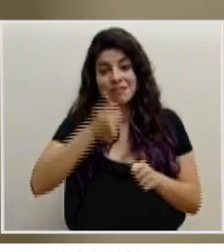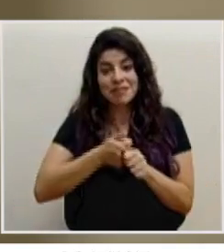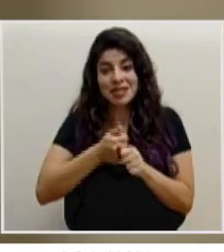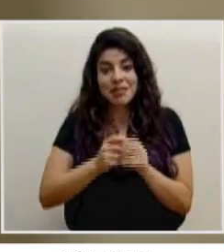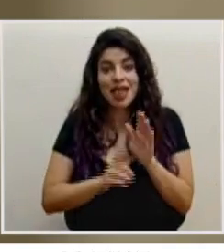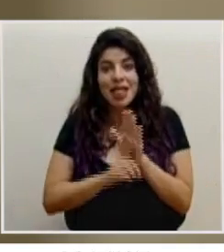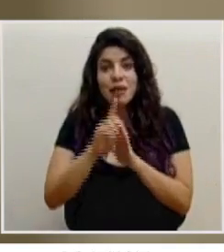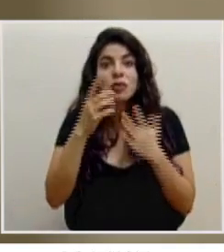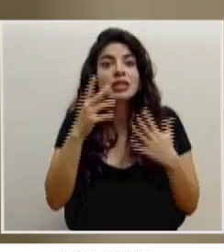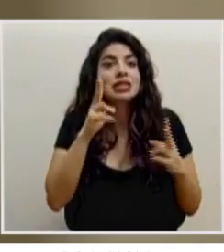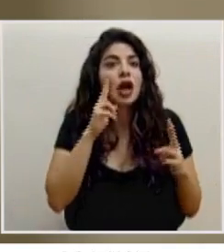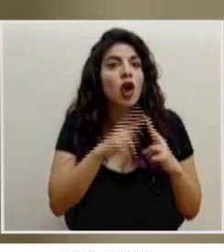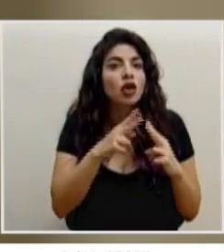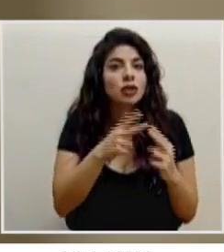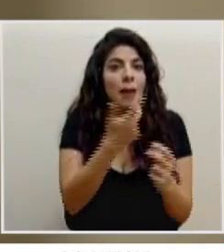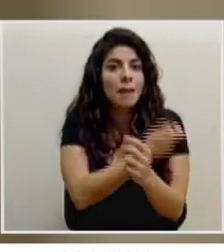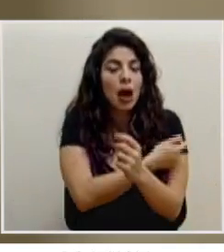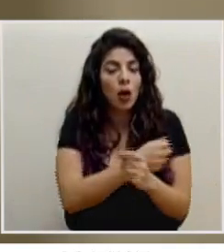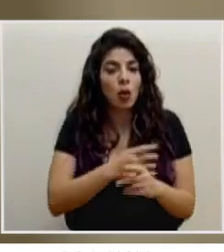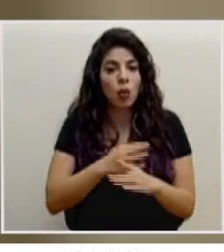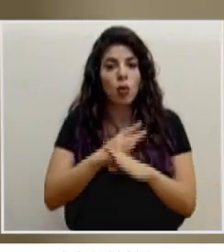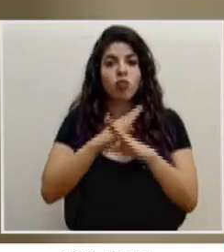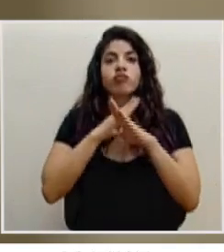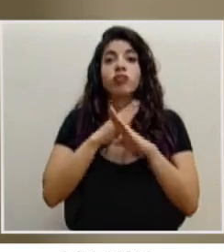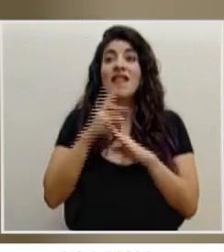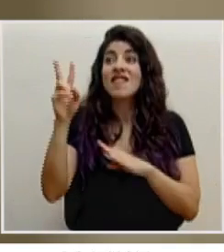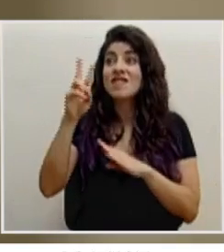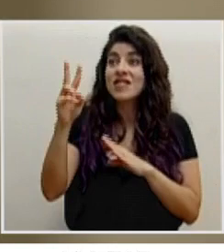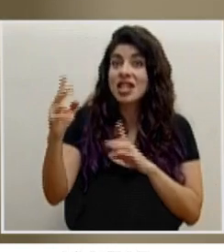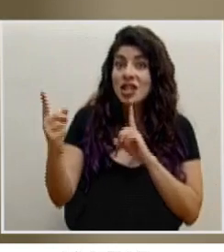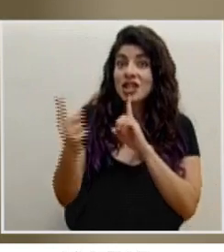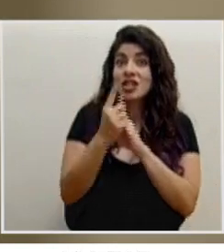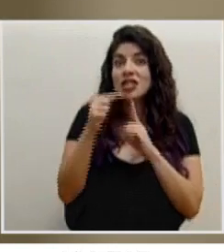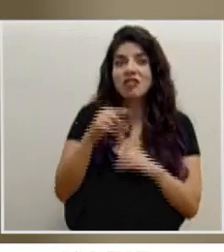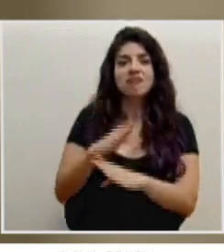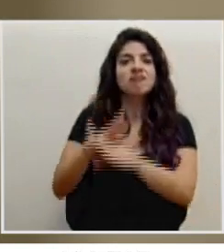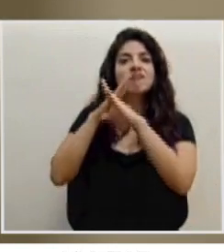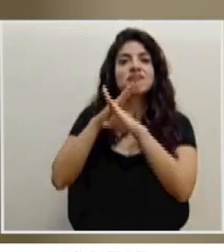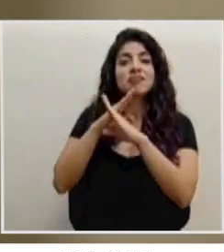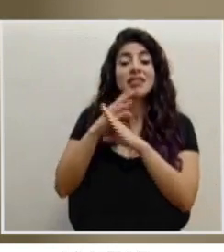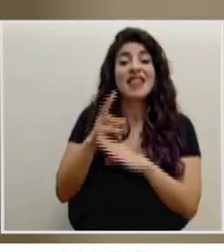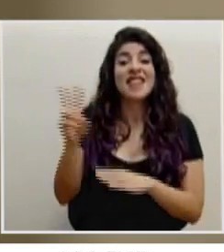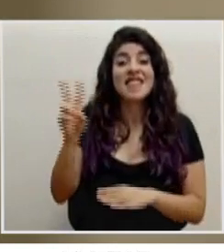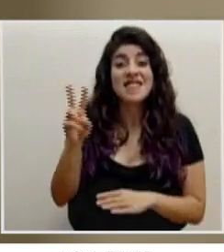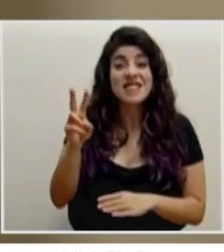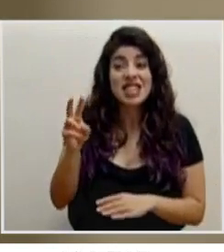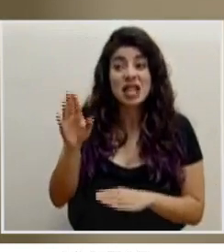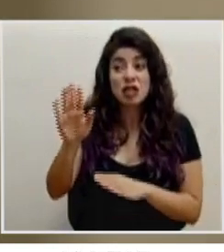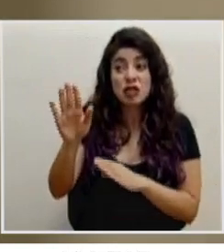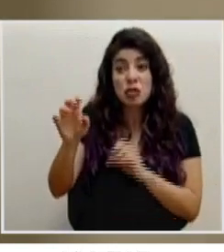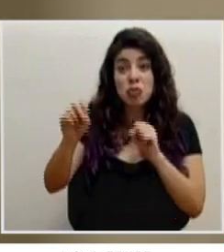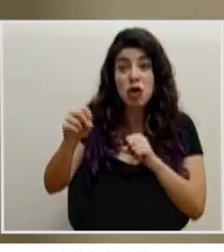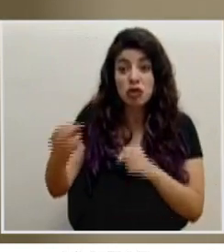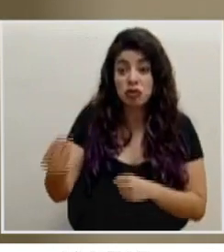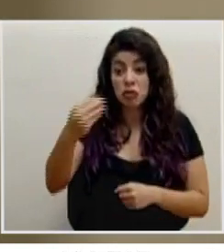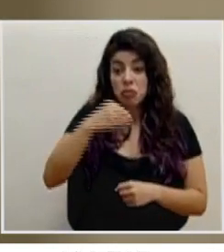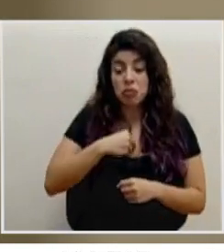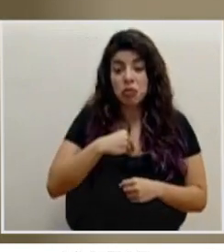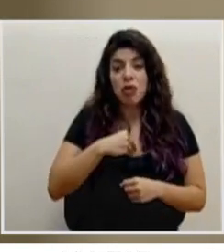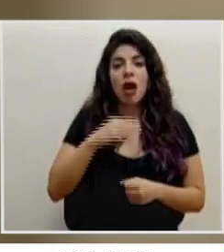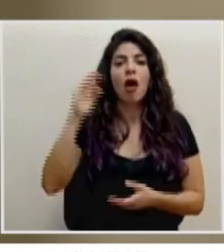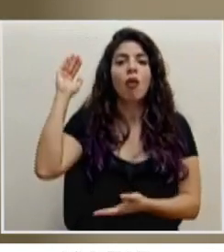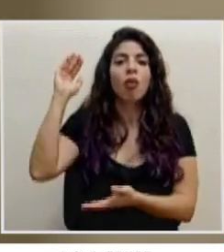tuvo contacto con la vacuna, y neutraliza el virus. Entonces la capacidad que tenía el virus de reproducirse y transmitirse a otras personas se